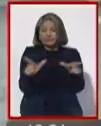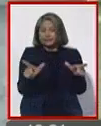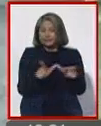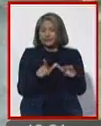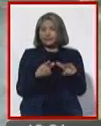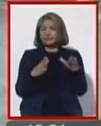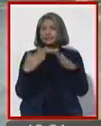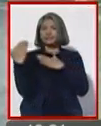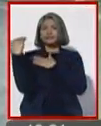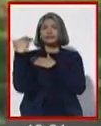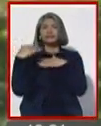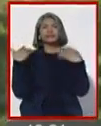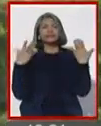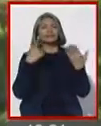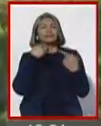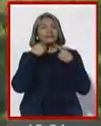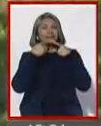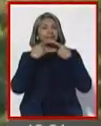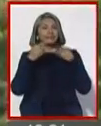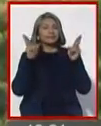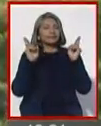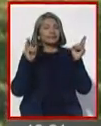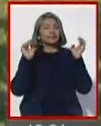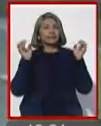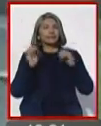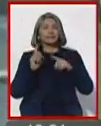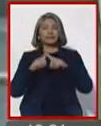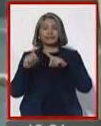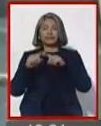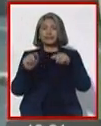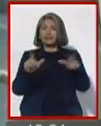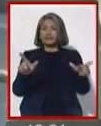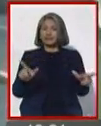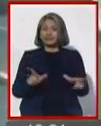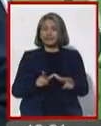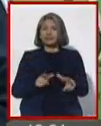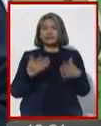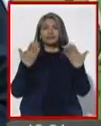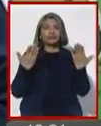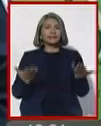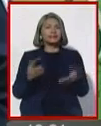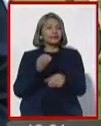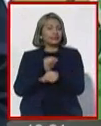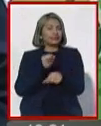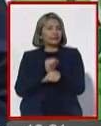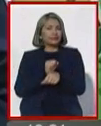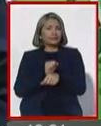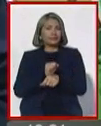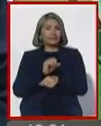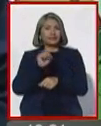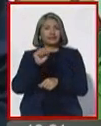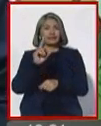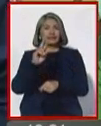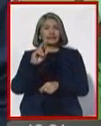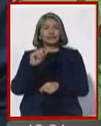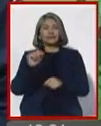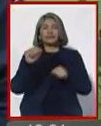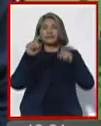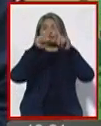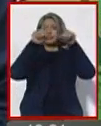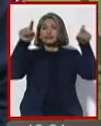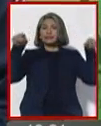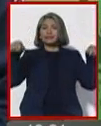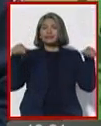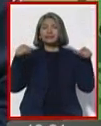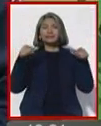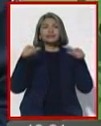sectores ya de la ciudad que han sido reportadas emergencias en diferentes puntos. Actualmente estamos trabajando en el CER, donde un letrero de ahí